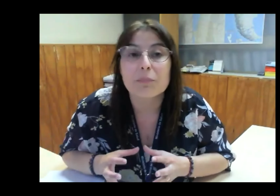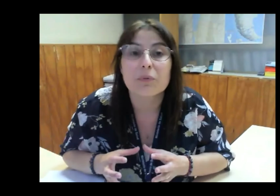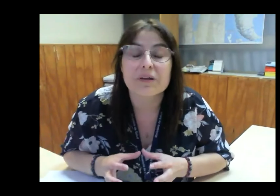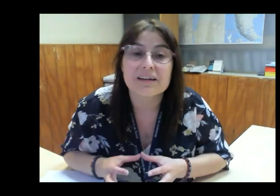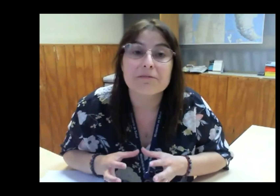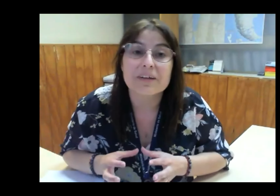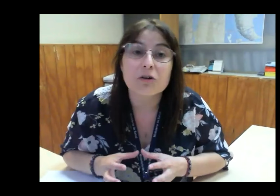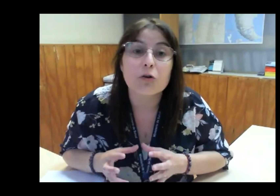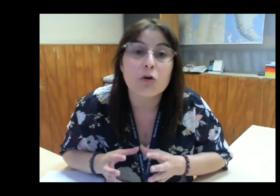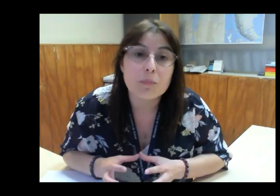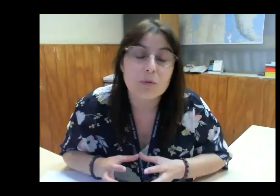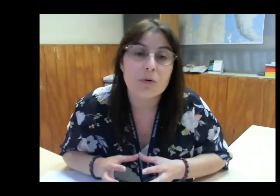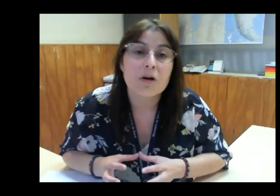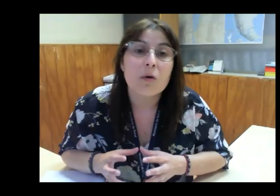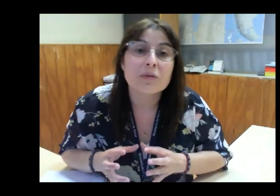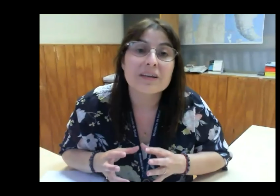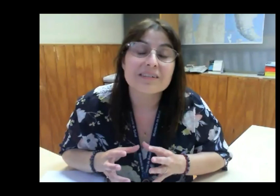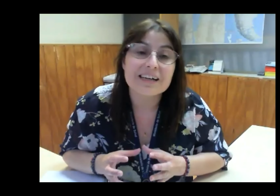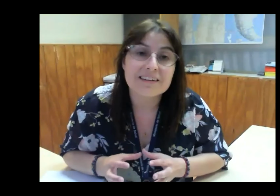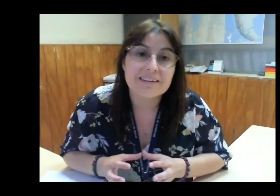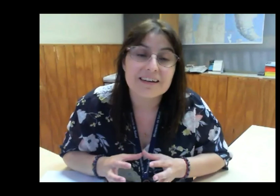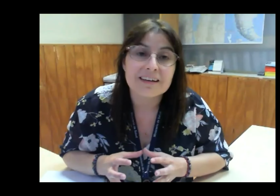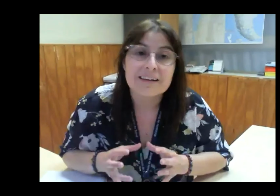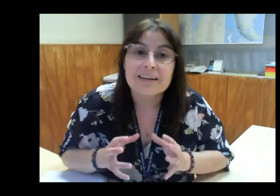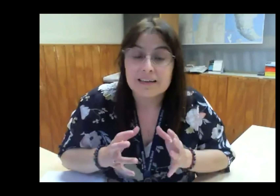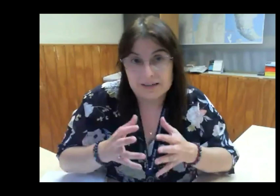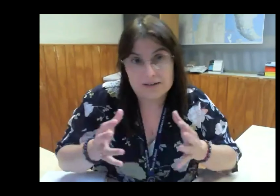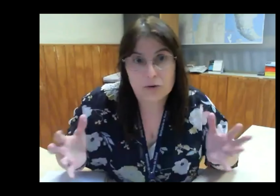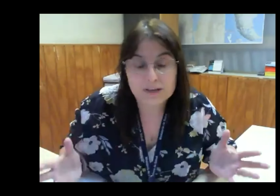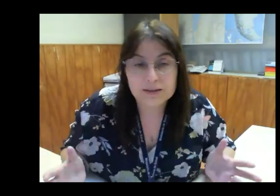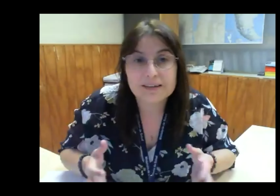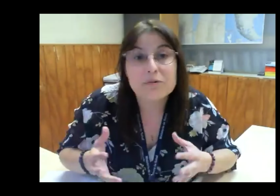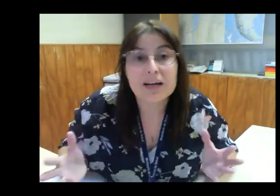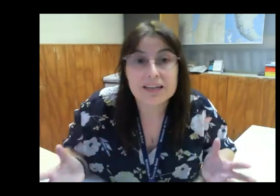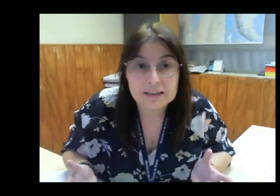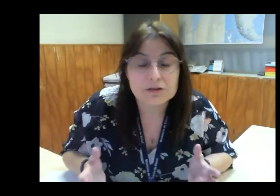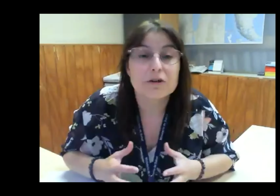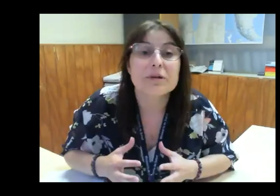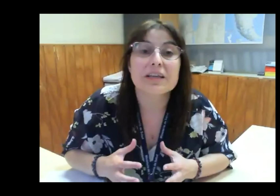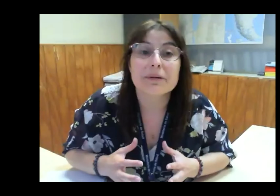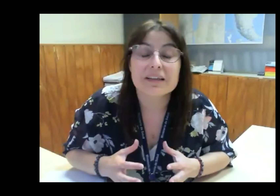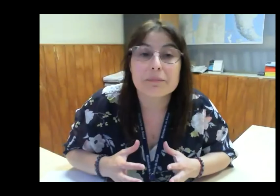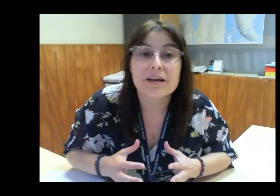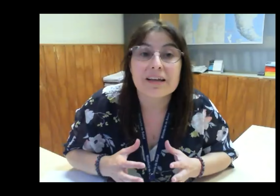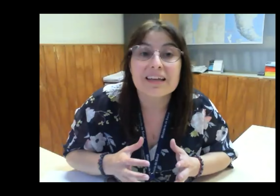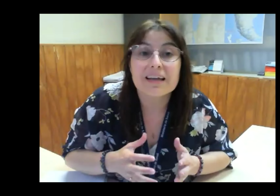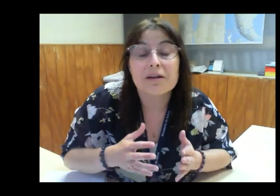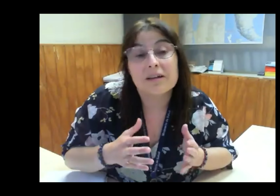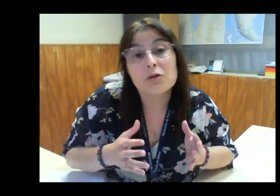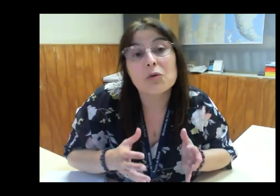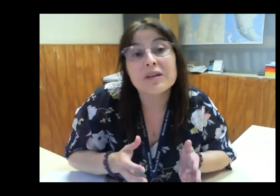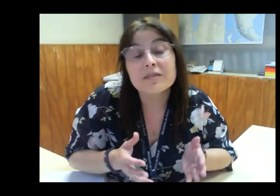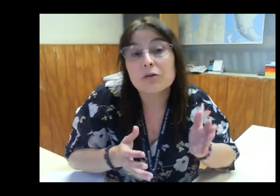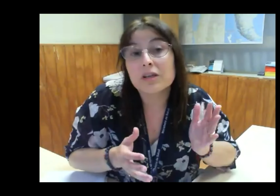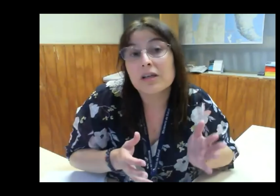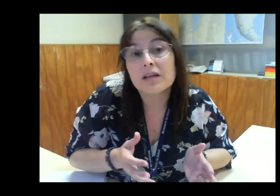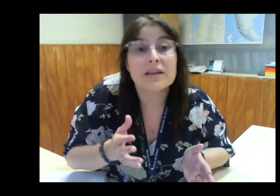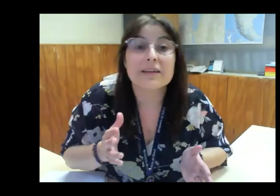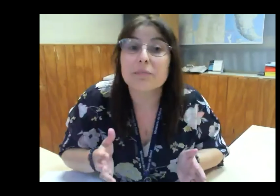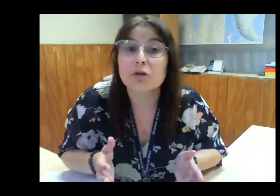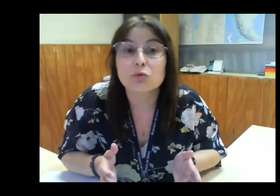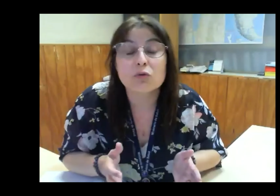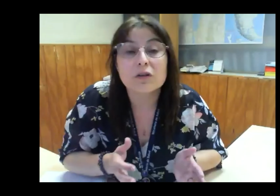clave en poder ver cómo un desastre, como esta pandemia, una catástrofe como esta pandemia, que no es de